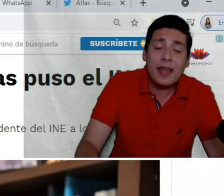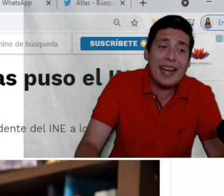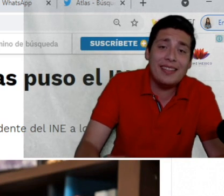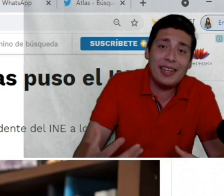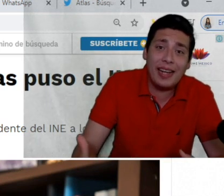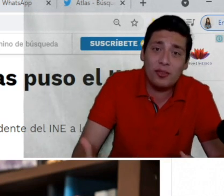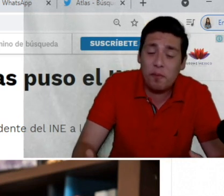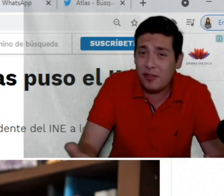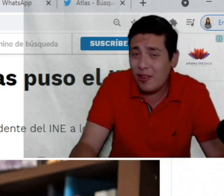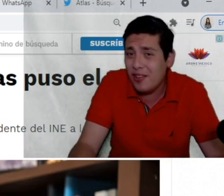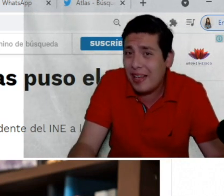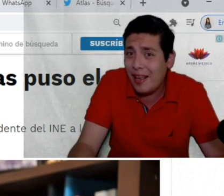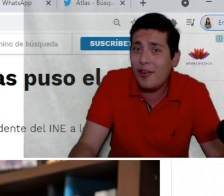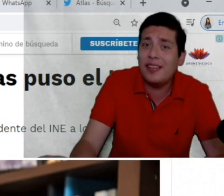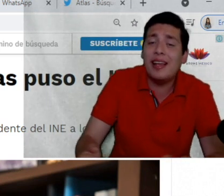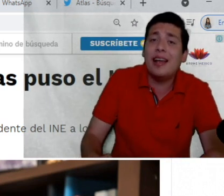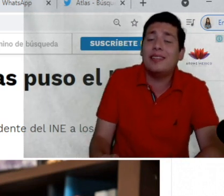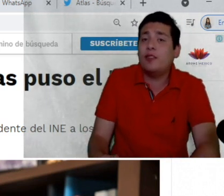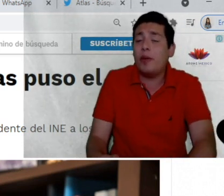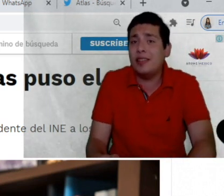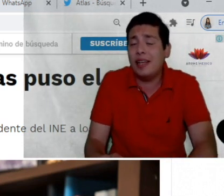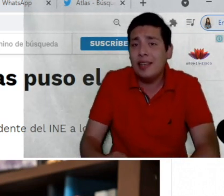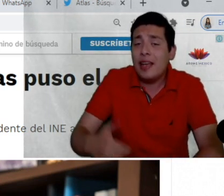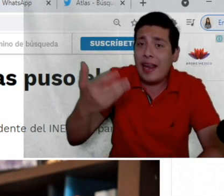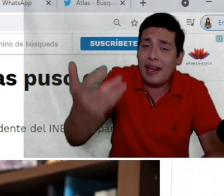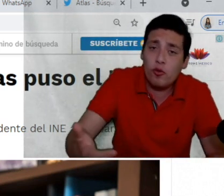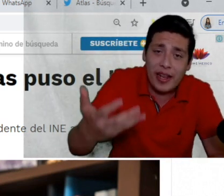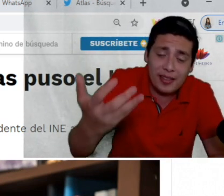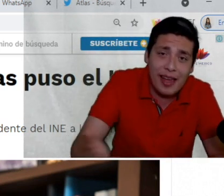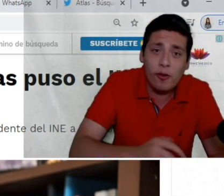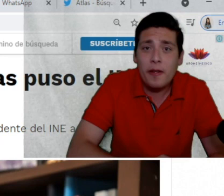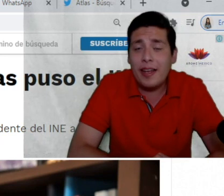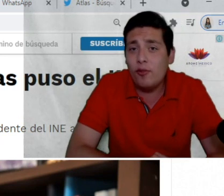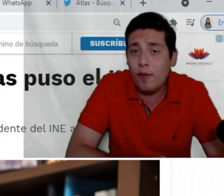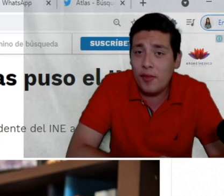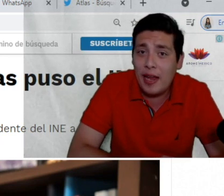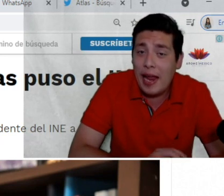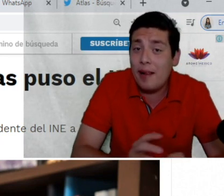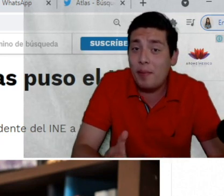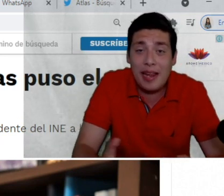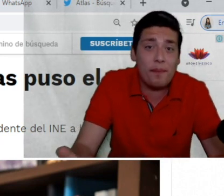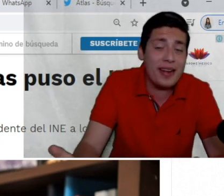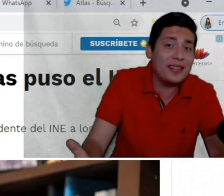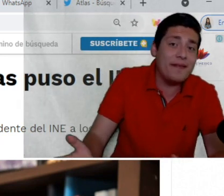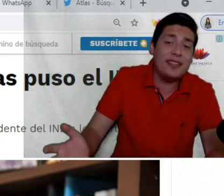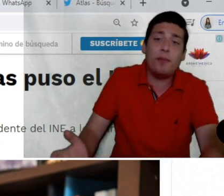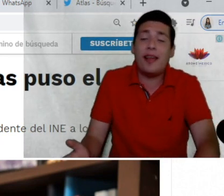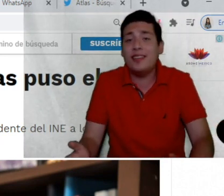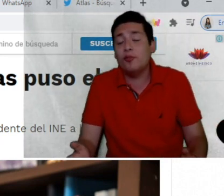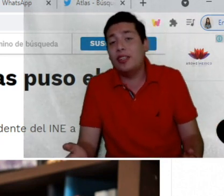políticos. En este caso, pues, ¿de dónde salieron esas despensas en un estado en donde el PRI y el PAN